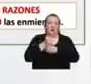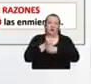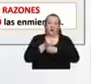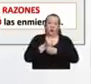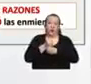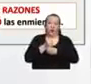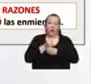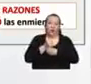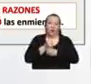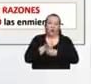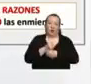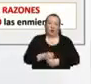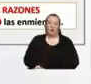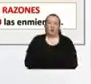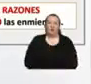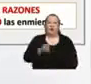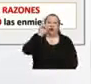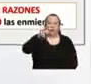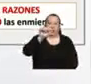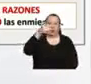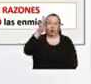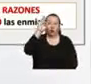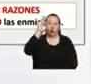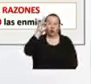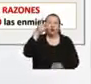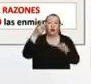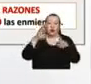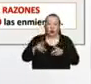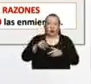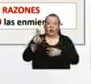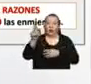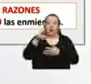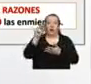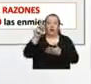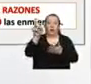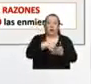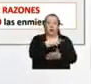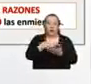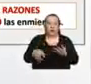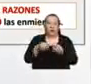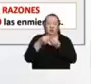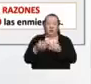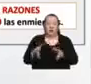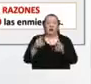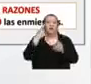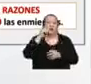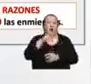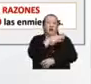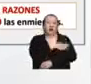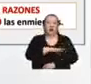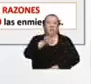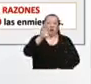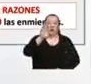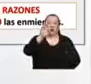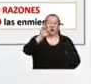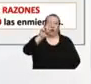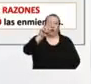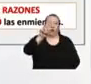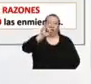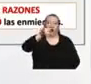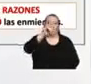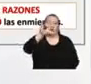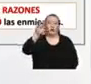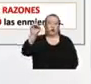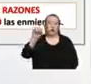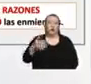2018 esa misma corte que haya aprobado esta reforma para congraciarse con trujillo bueno hoy sufrimos las consecuencias se agarran